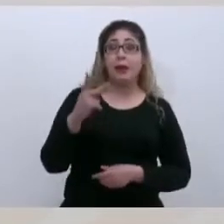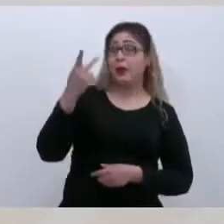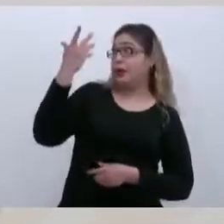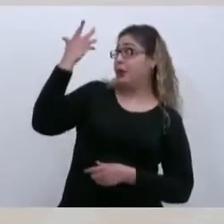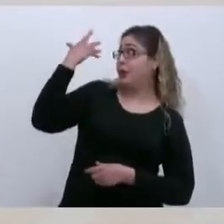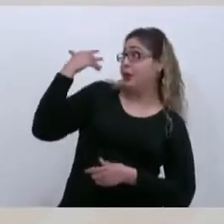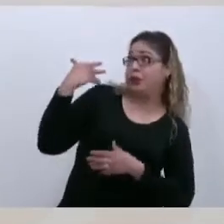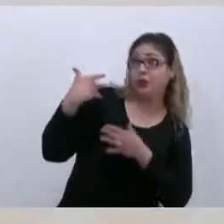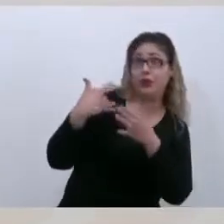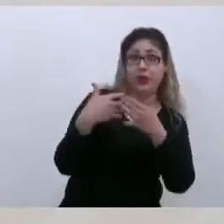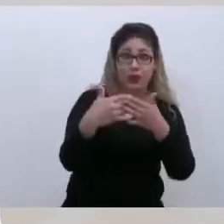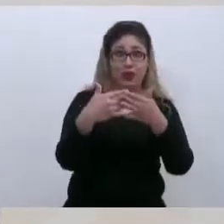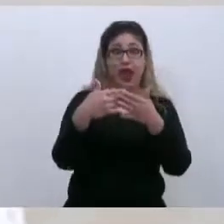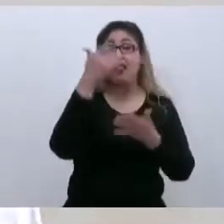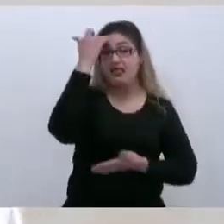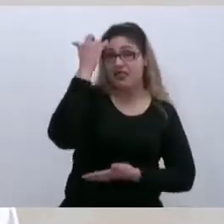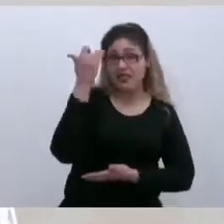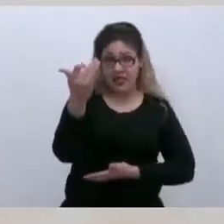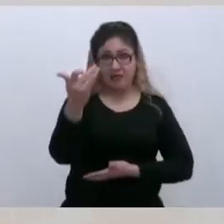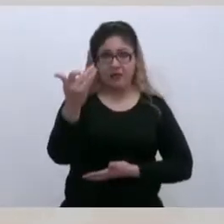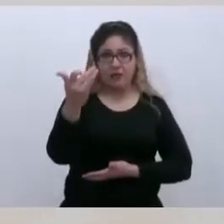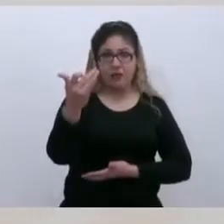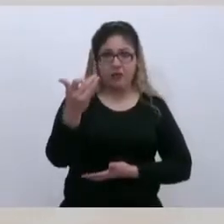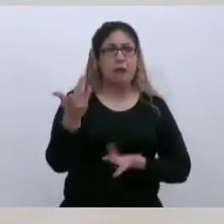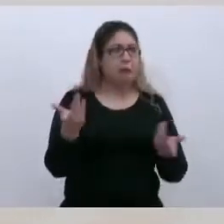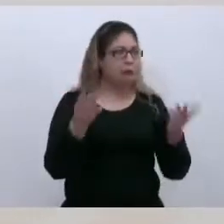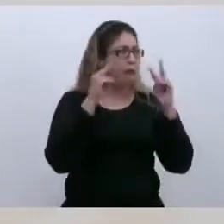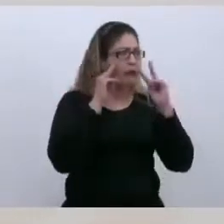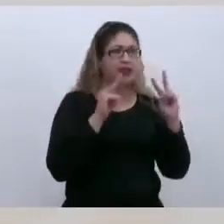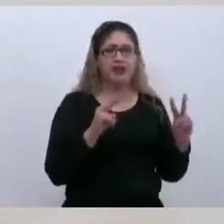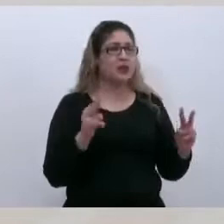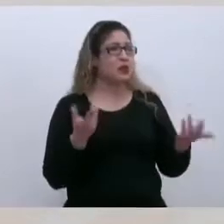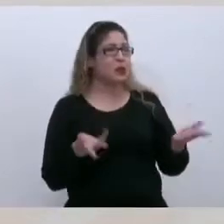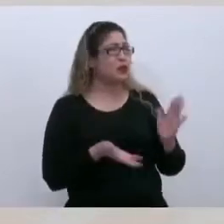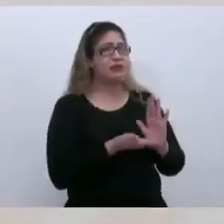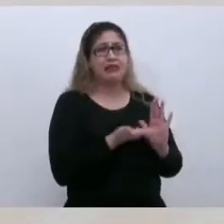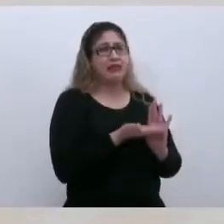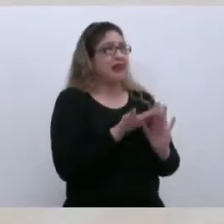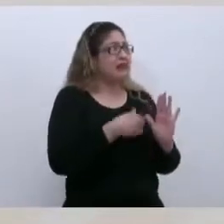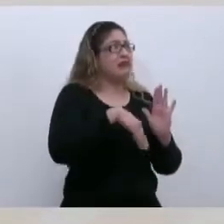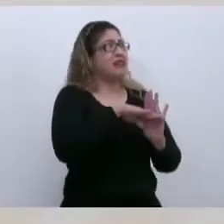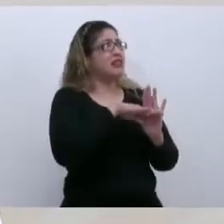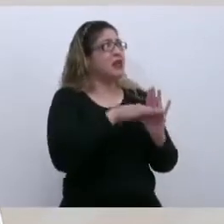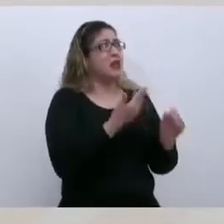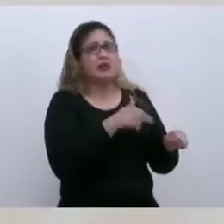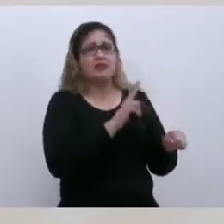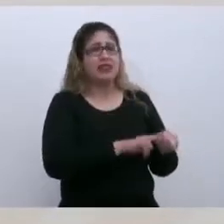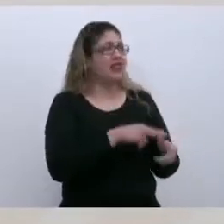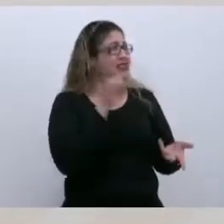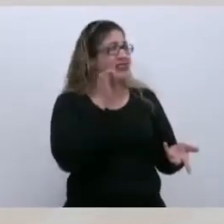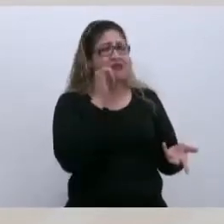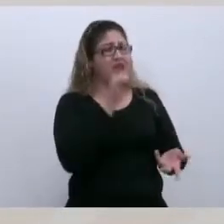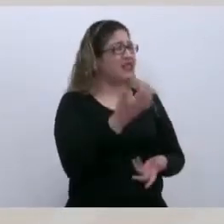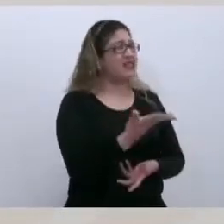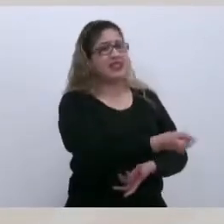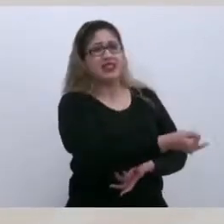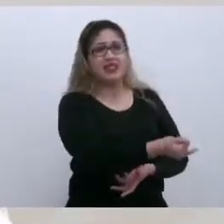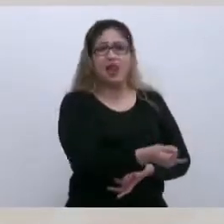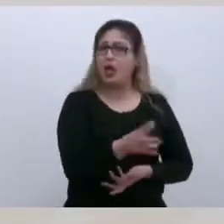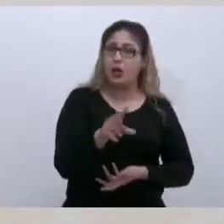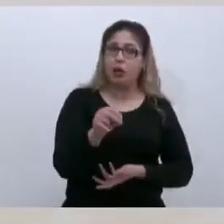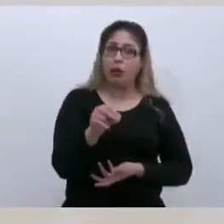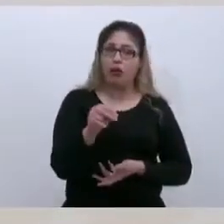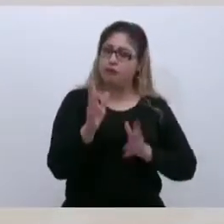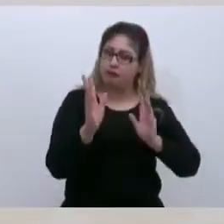históricamente en el sistema de salud es posible unirlo, en este caso, en una emergencia. Y por eso es que creemos